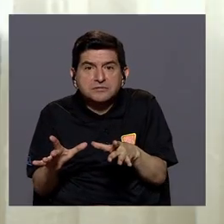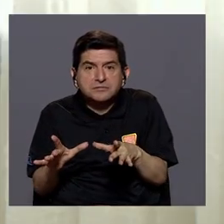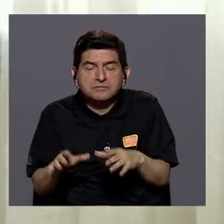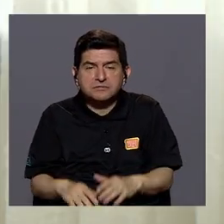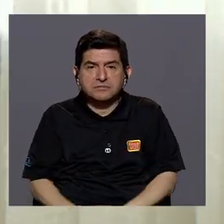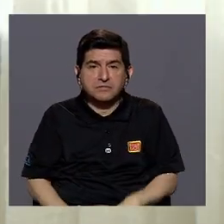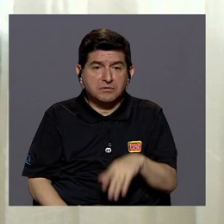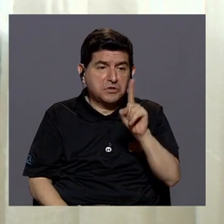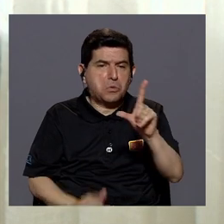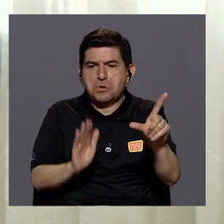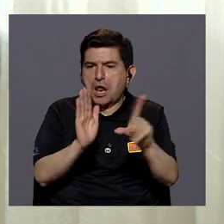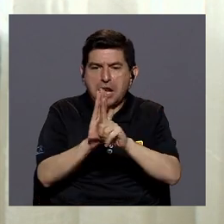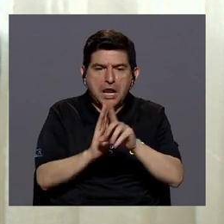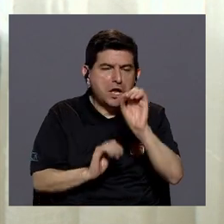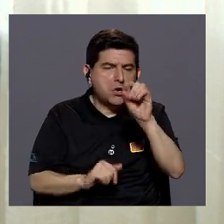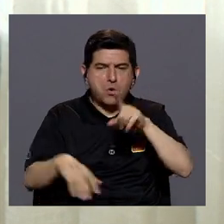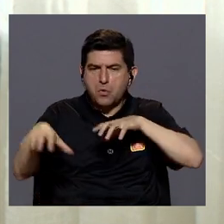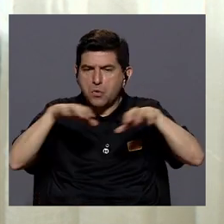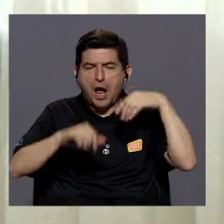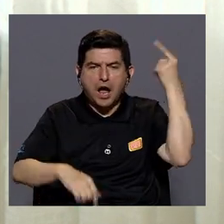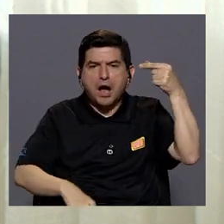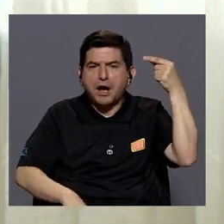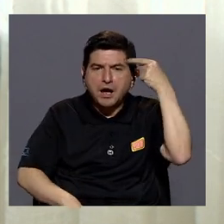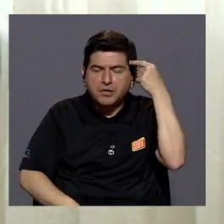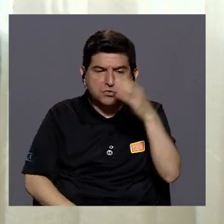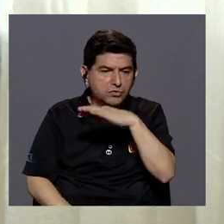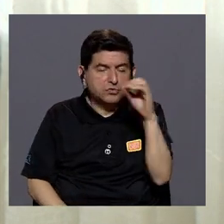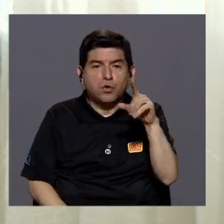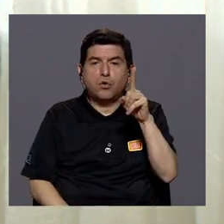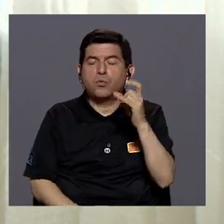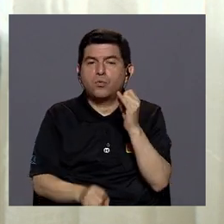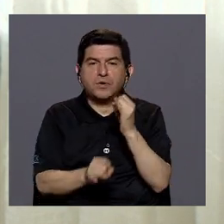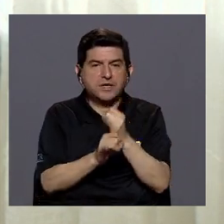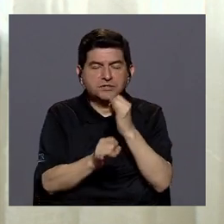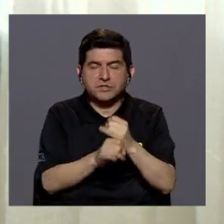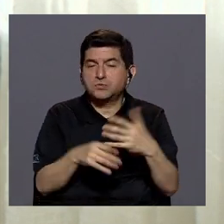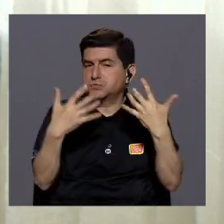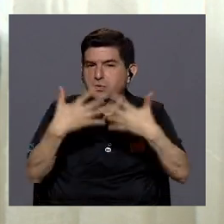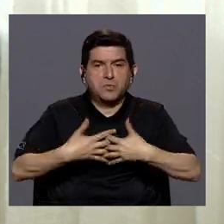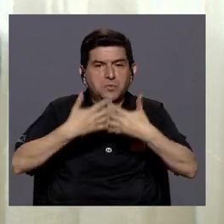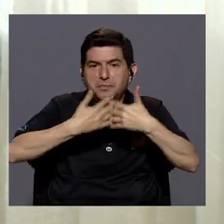sobre una ley o sobre un acto de gobierno o sobre una actitud de la empresa o algo.